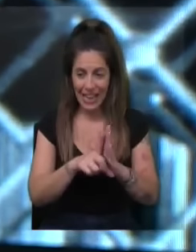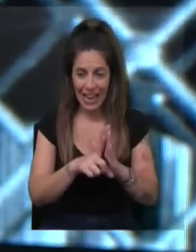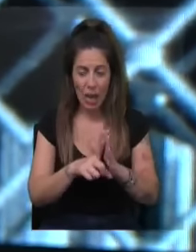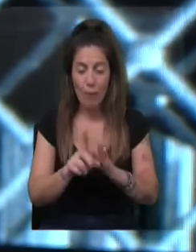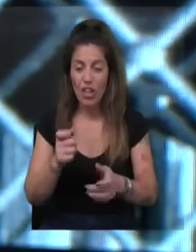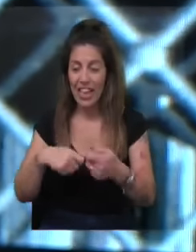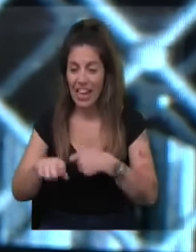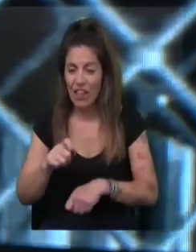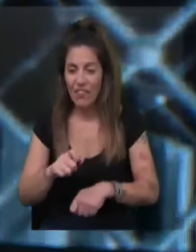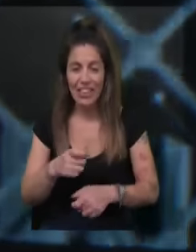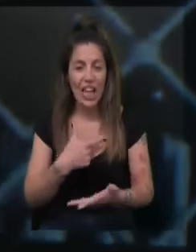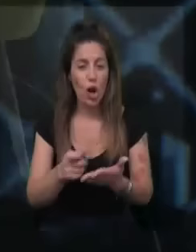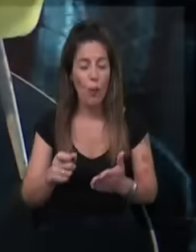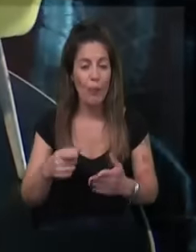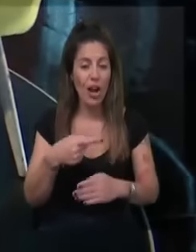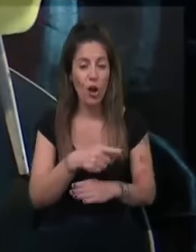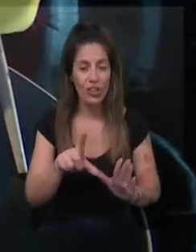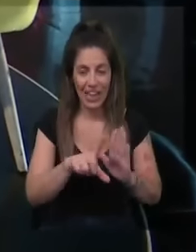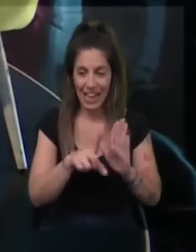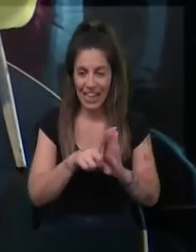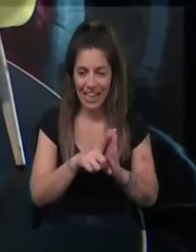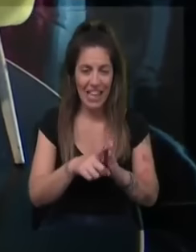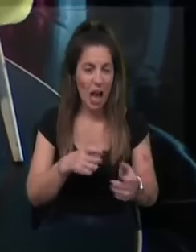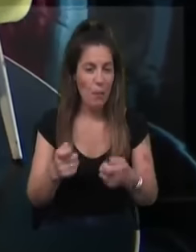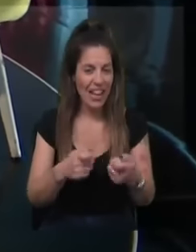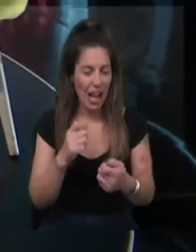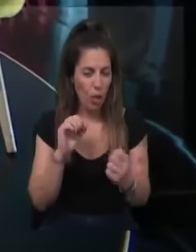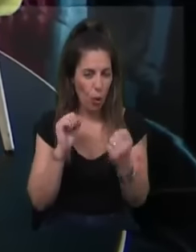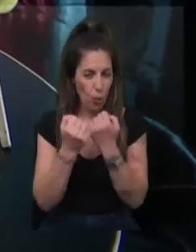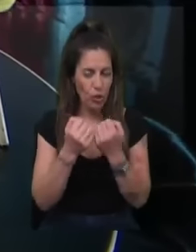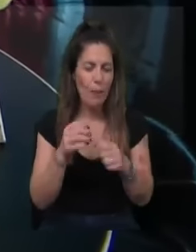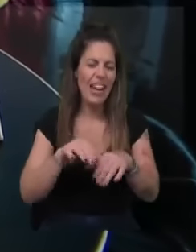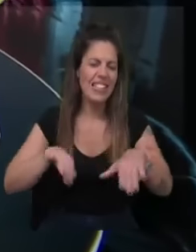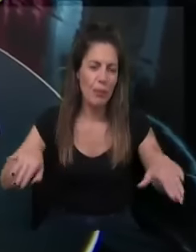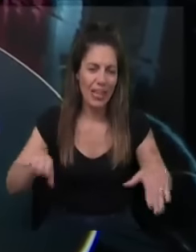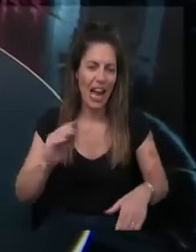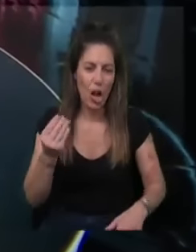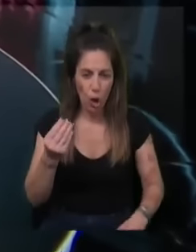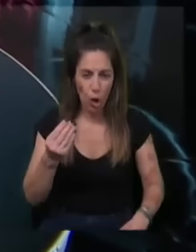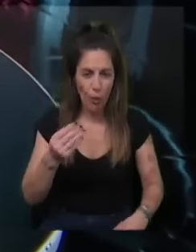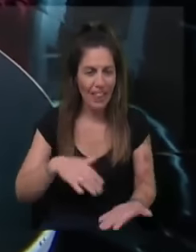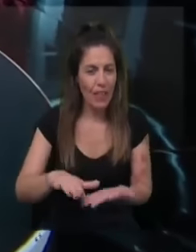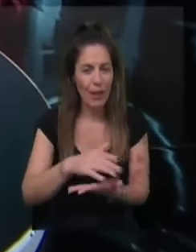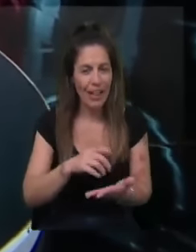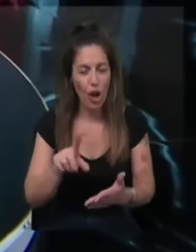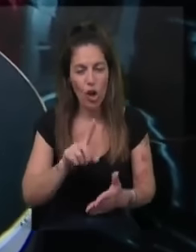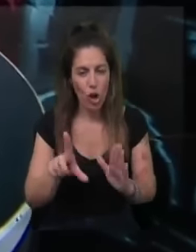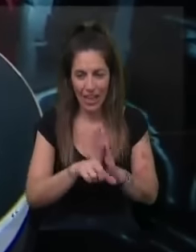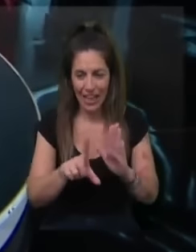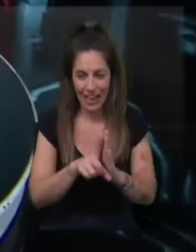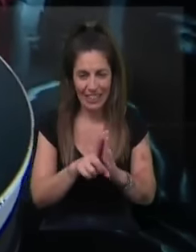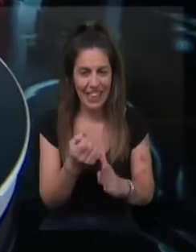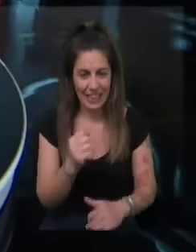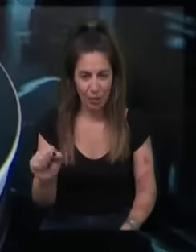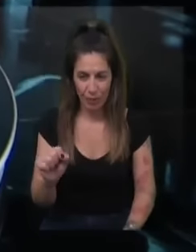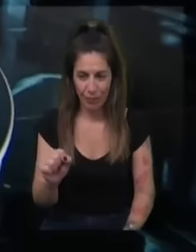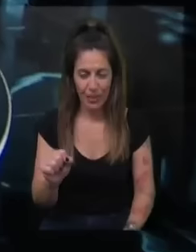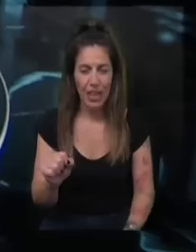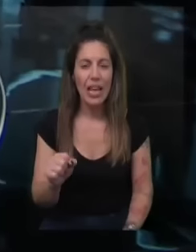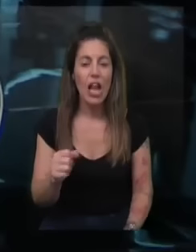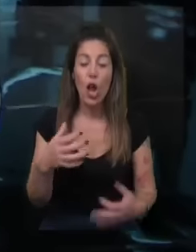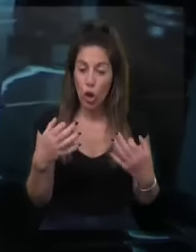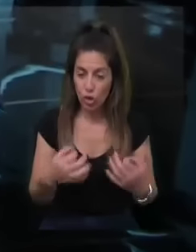vende compra ilícito al mercado clandestino es para separar a los jóvenes del mercado ilegal de la criminalidad Lo